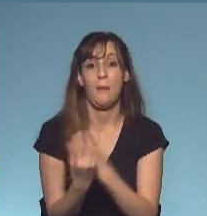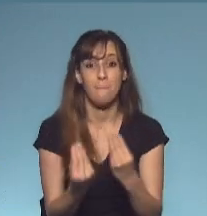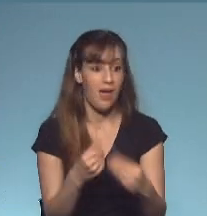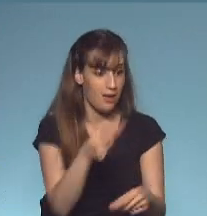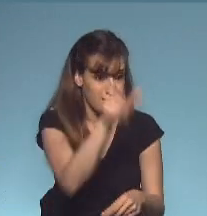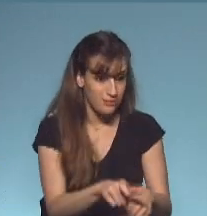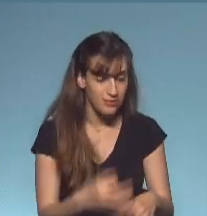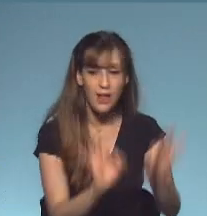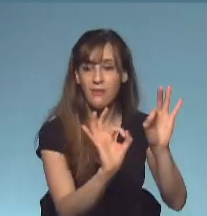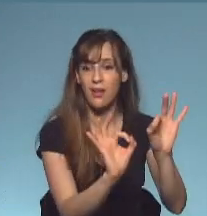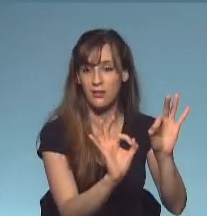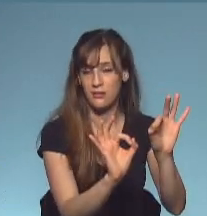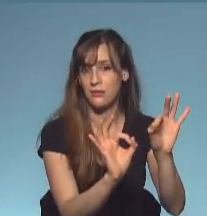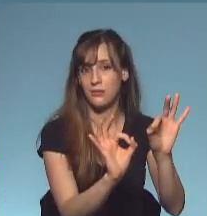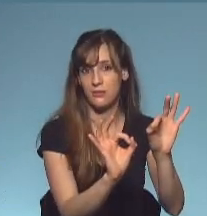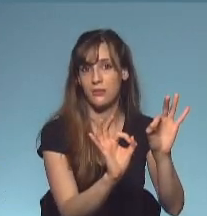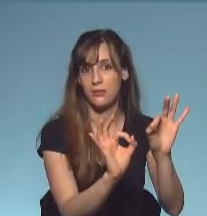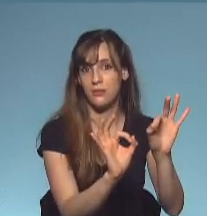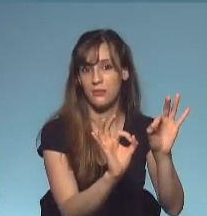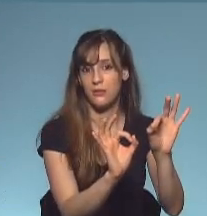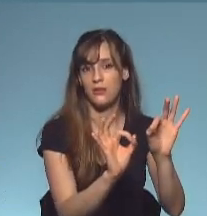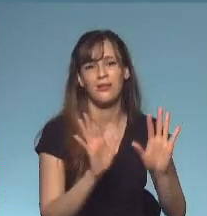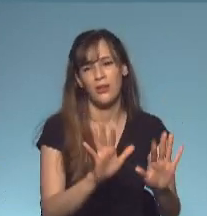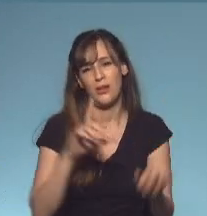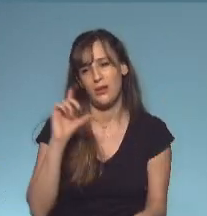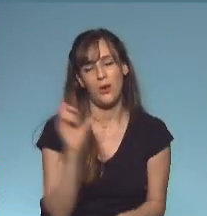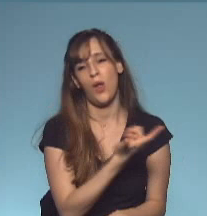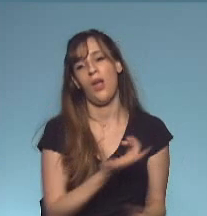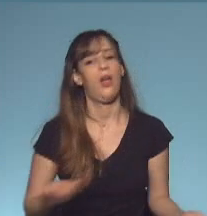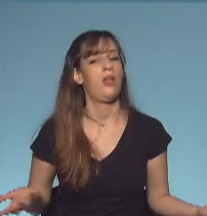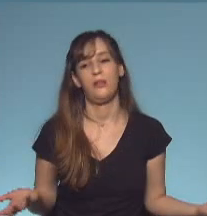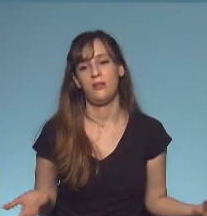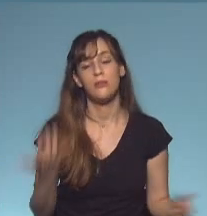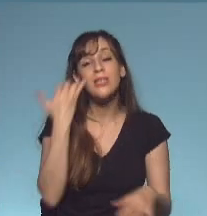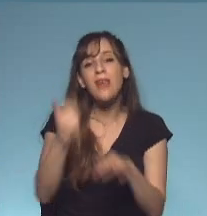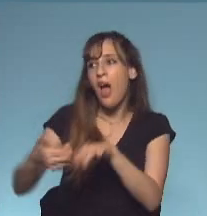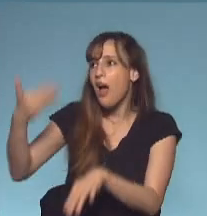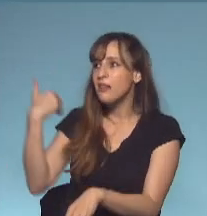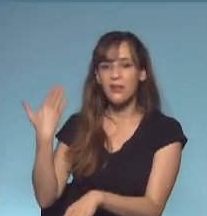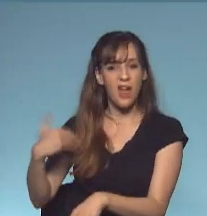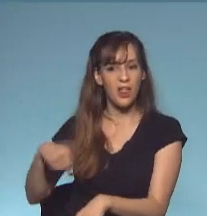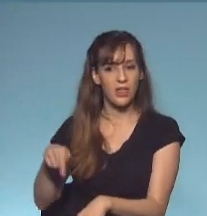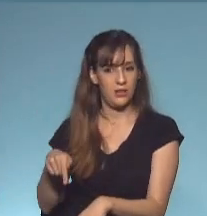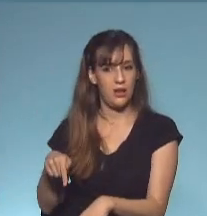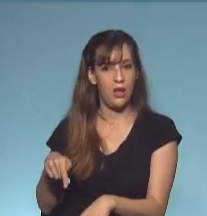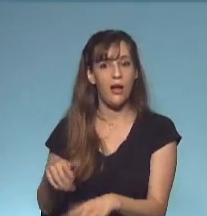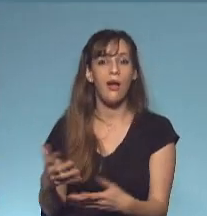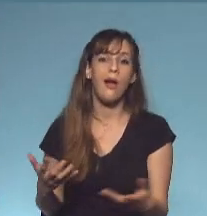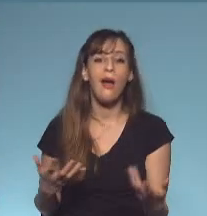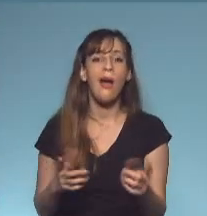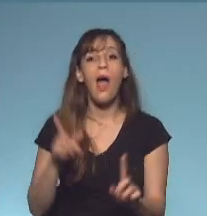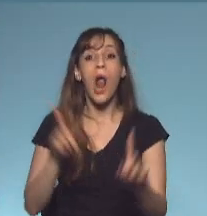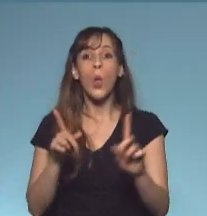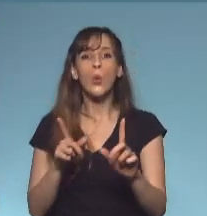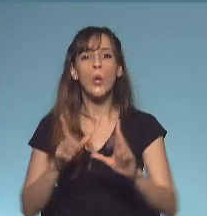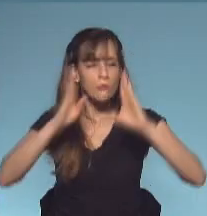vidas. No puede ser, porque permítanme, ya pasó en la Argentina, que mientras algunos luchaban una guerra, otros